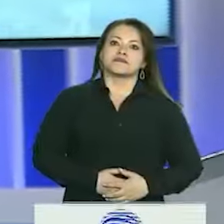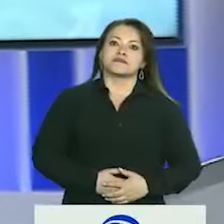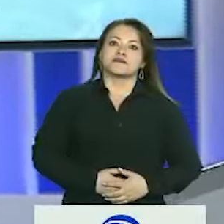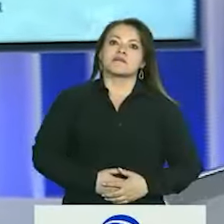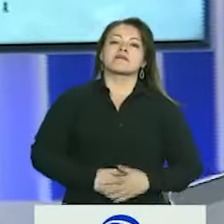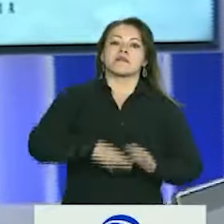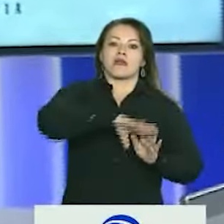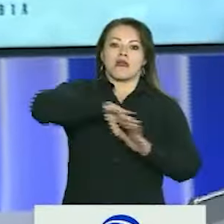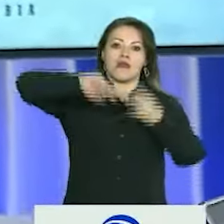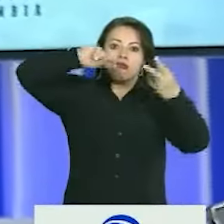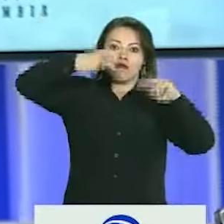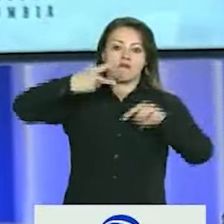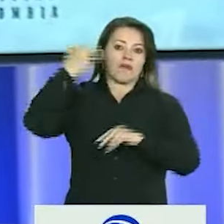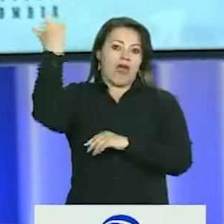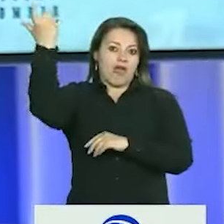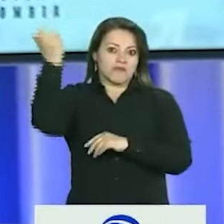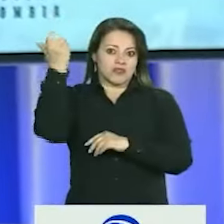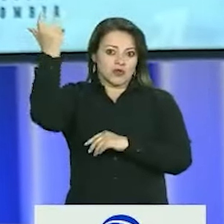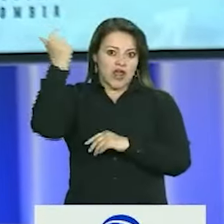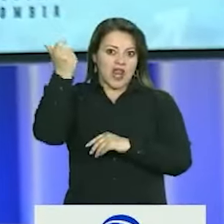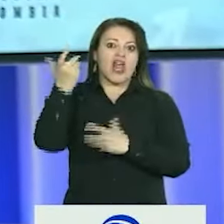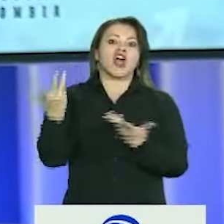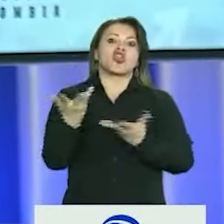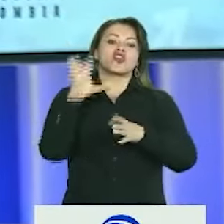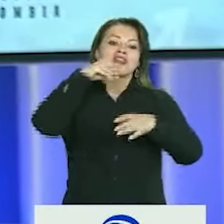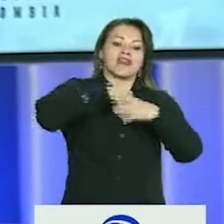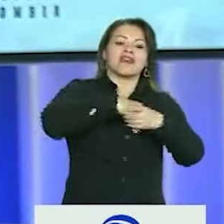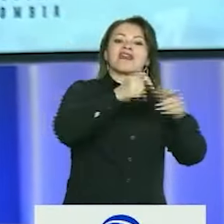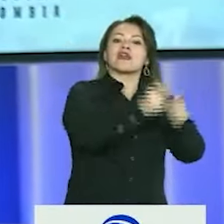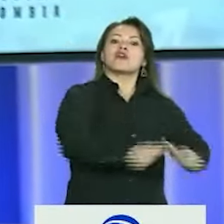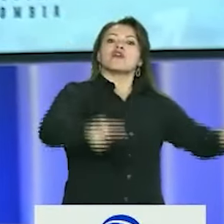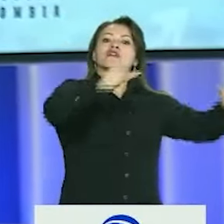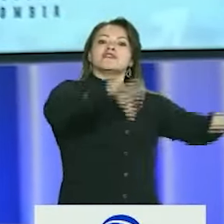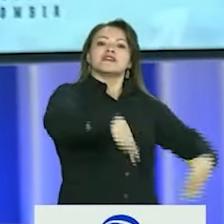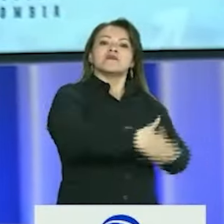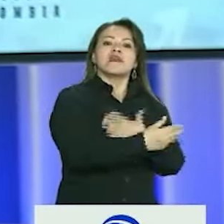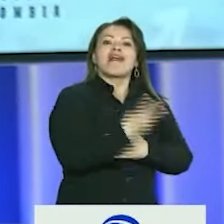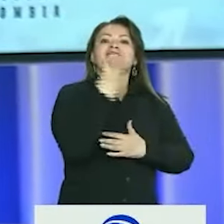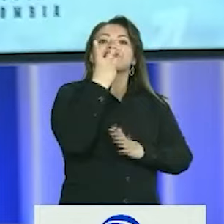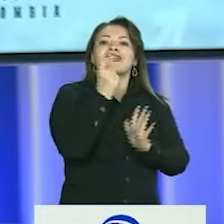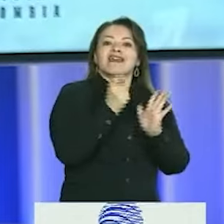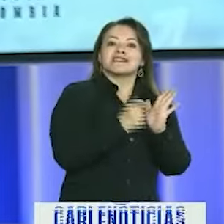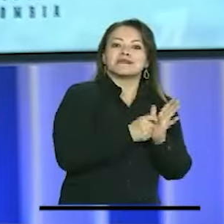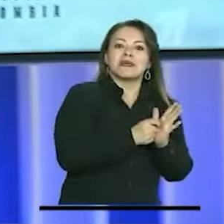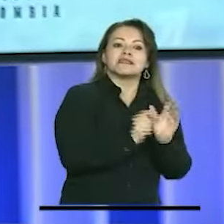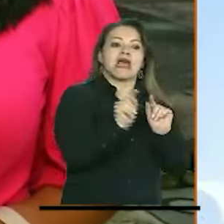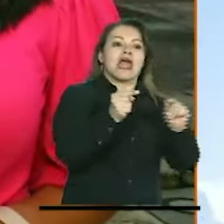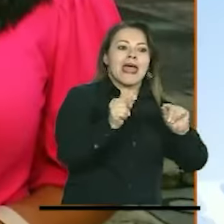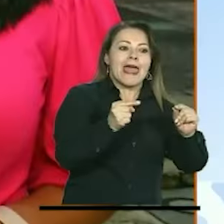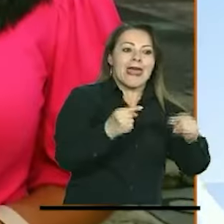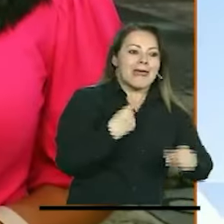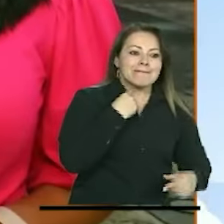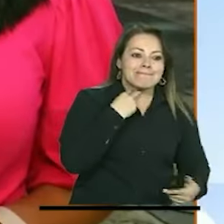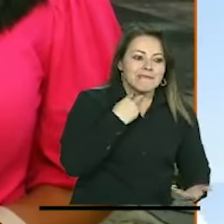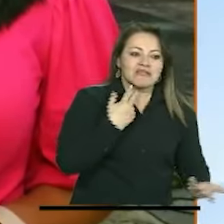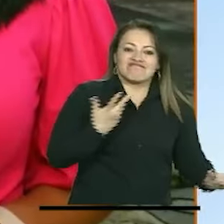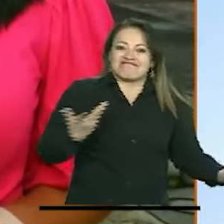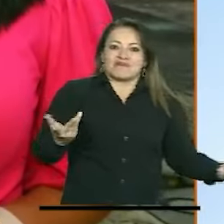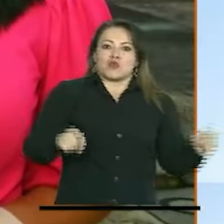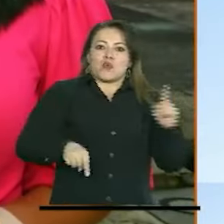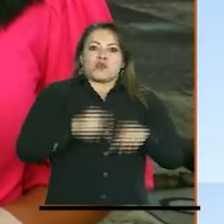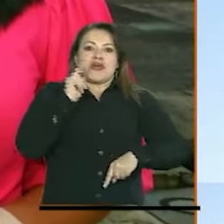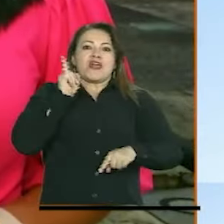La reforma pensional sigue estancada en el Congreso. Por tercera vez se rompió el quórum en la plenaria del Senado y no se pudo